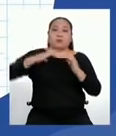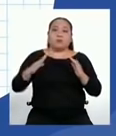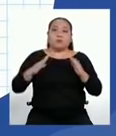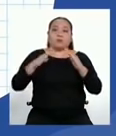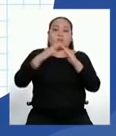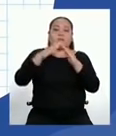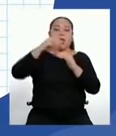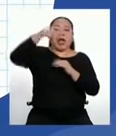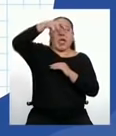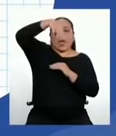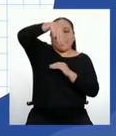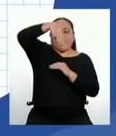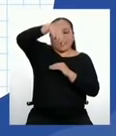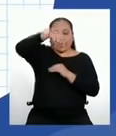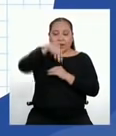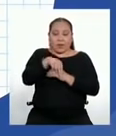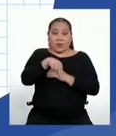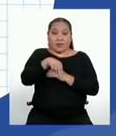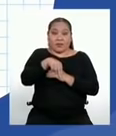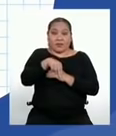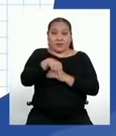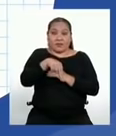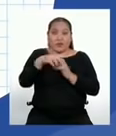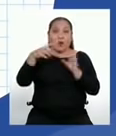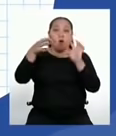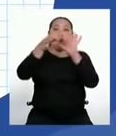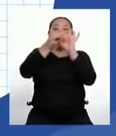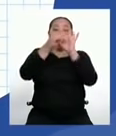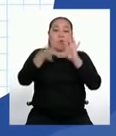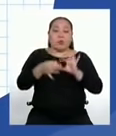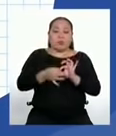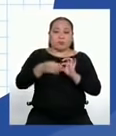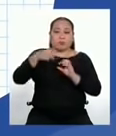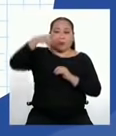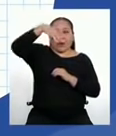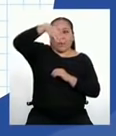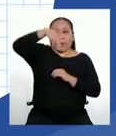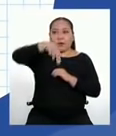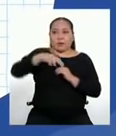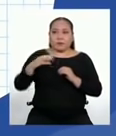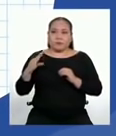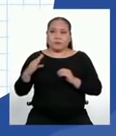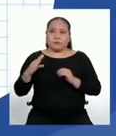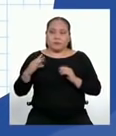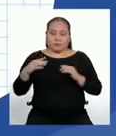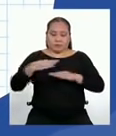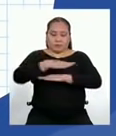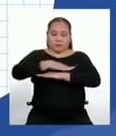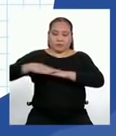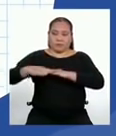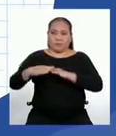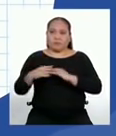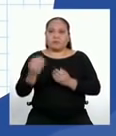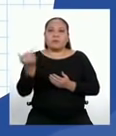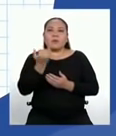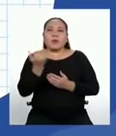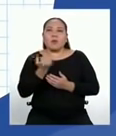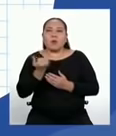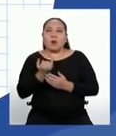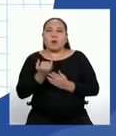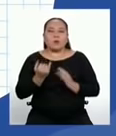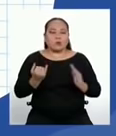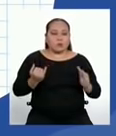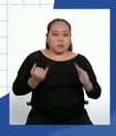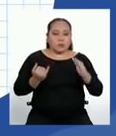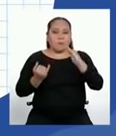puntos M y N. Considerando los puntos A y B, trazamos los segmentos de longitud 3 centímetros, graficado de color